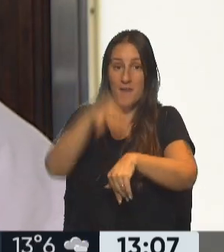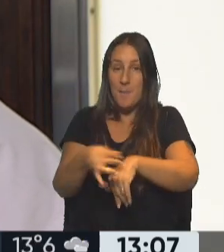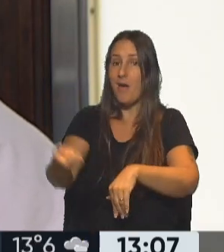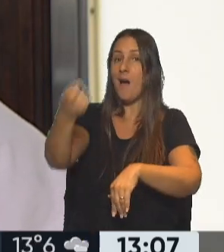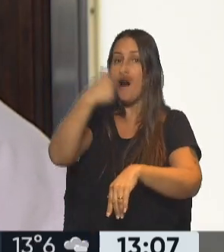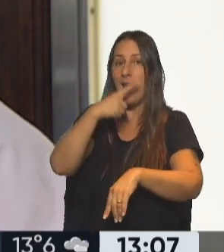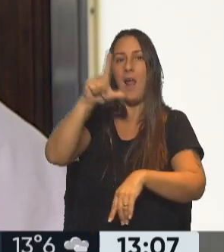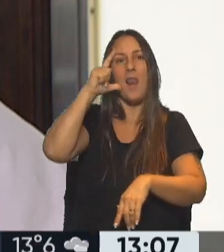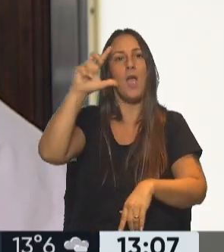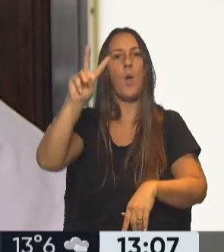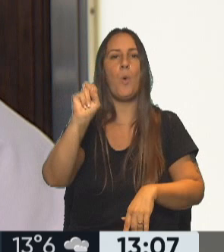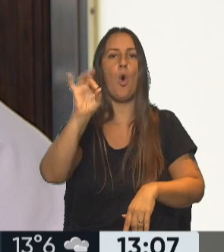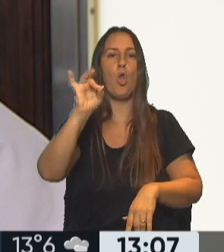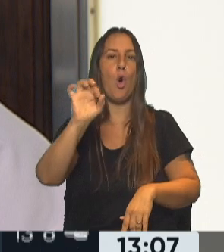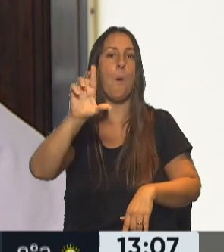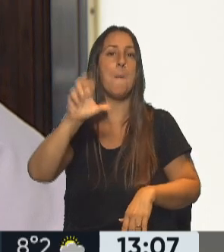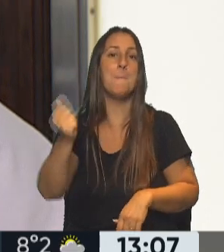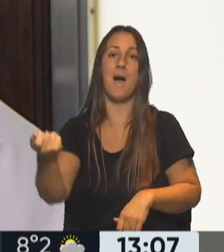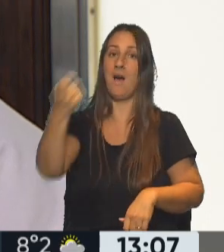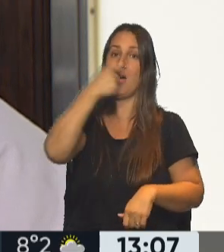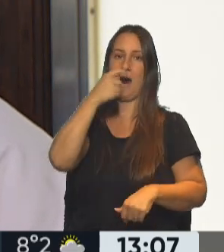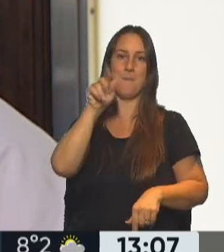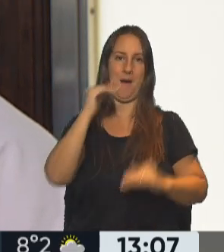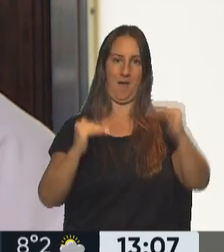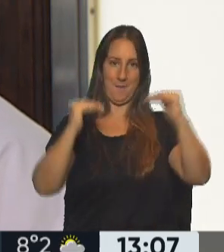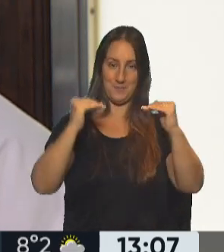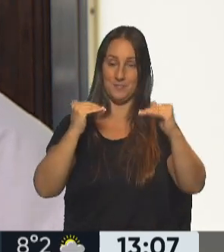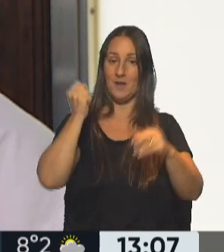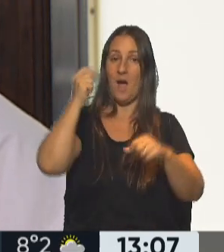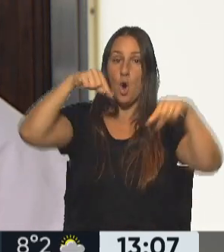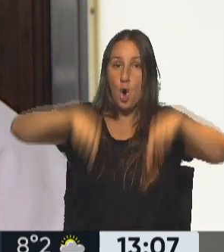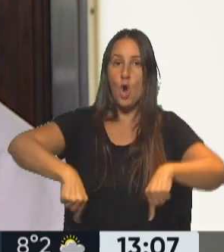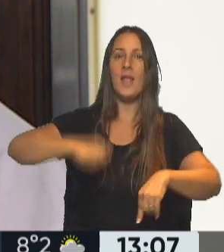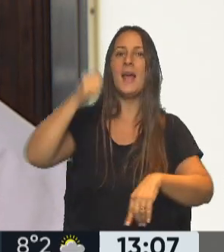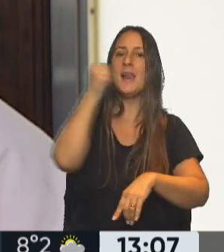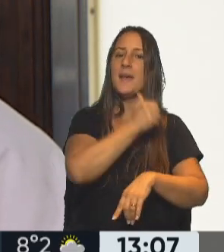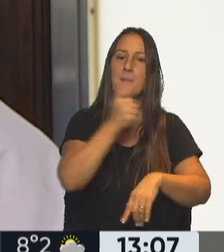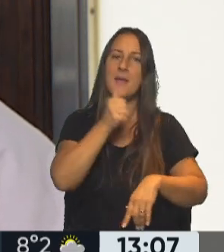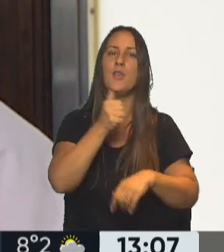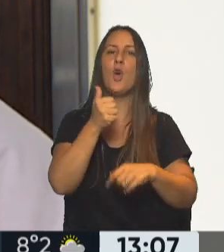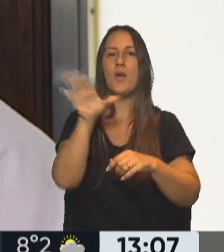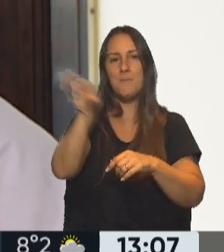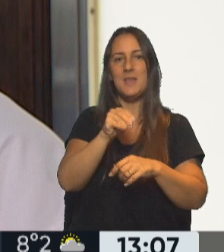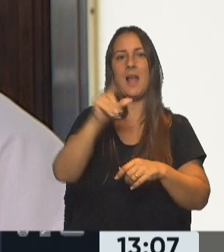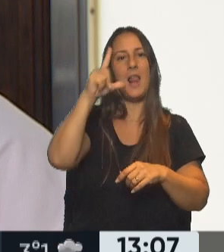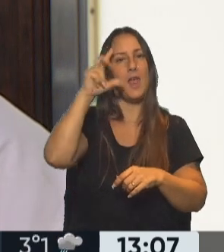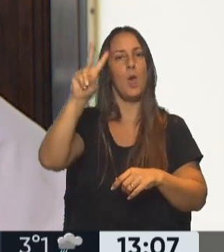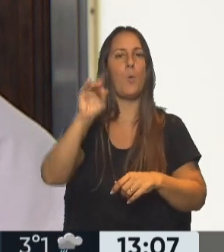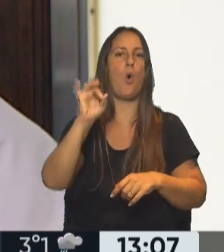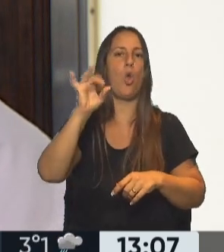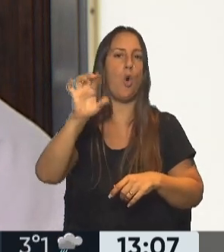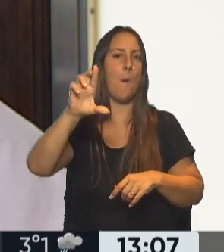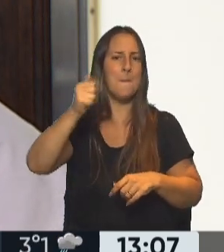que se llama levodopa y compensás el cuadro perfectamente. Al día de hoy tenés remedios que imitan a la levodopa, que se llaman agonistas, y